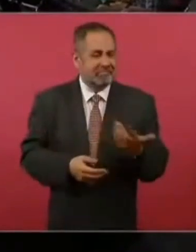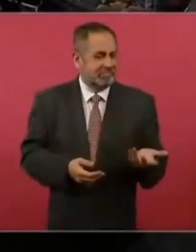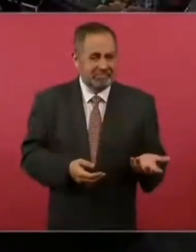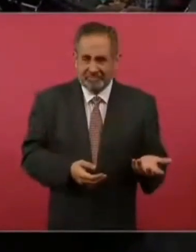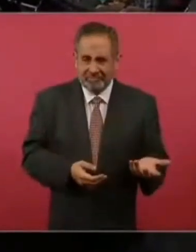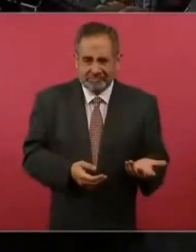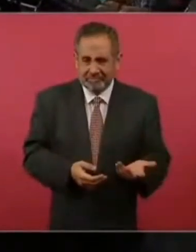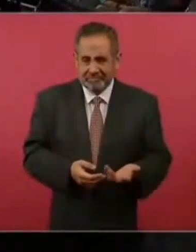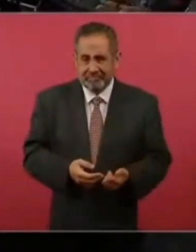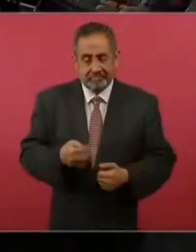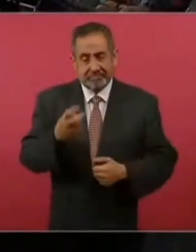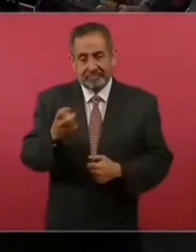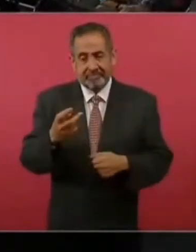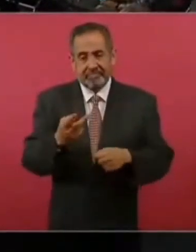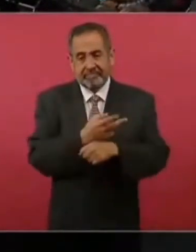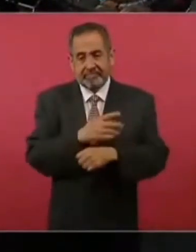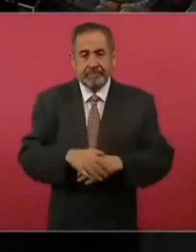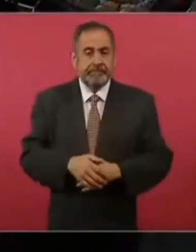Y